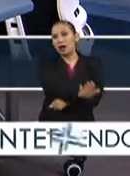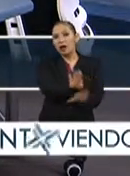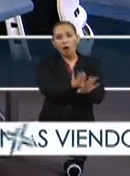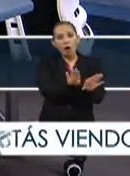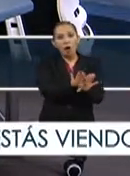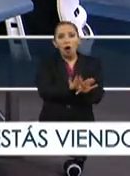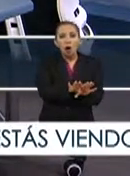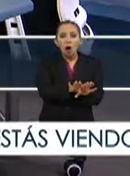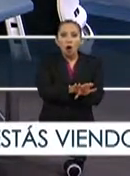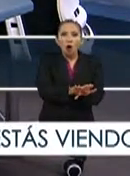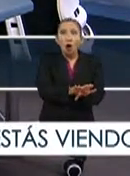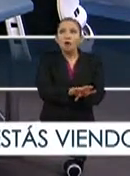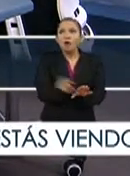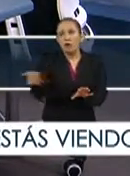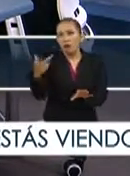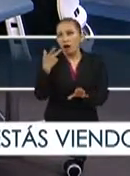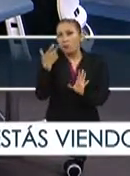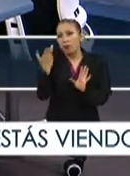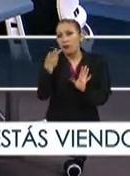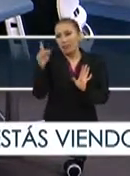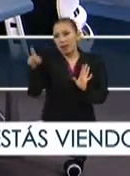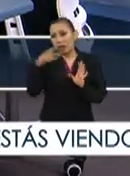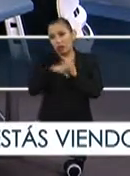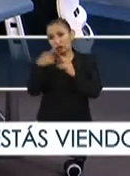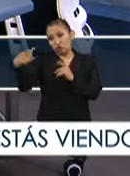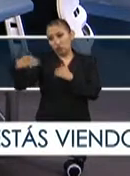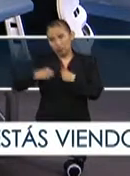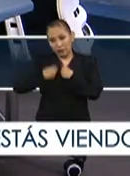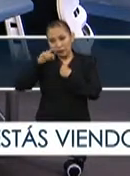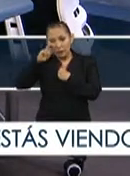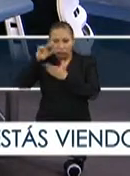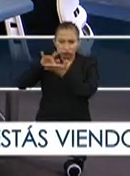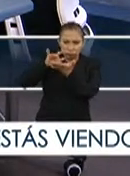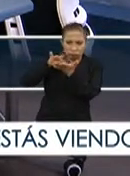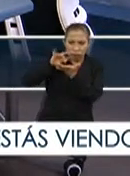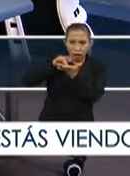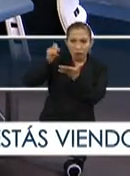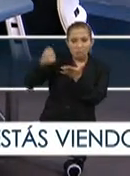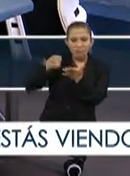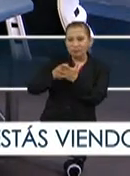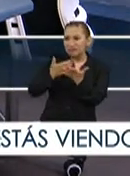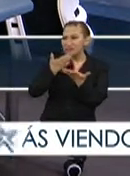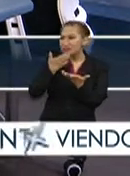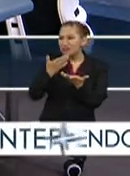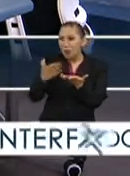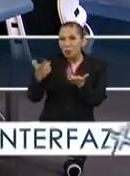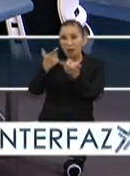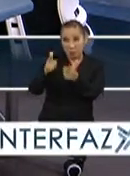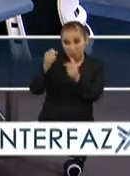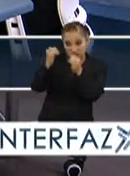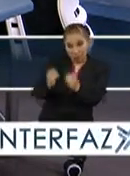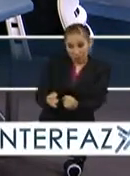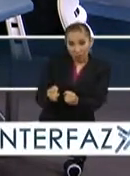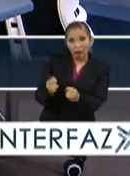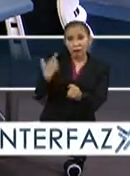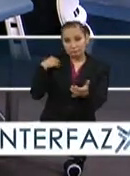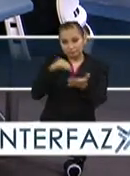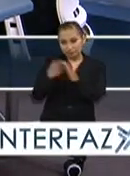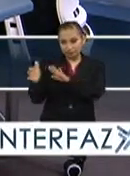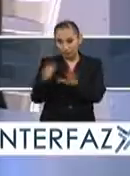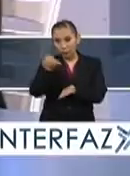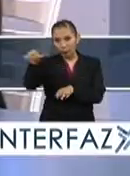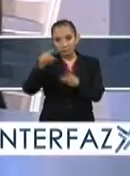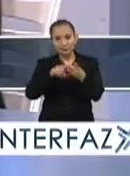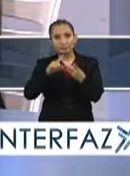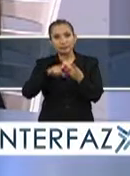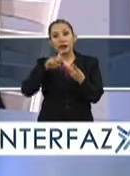ella a través de cosas que le pasan en su vida no alcanza un estado digamos, de libertad individual. Tenemos también